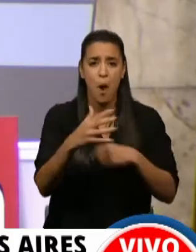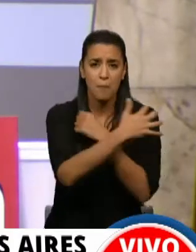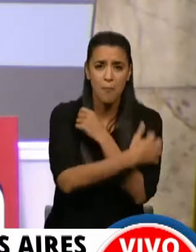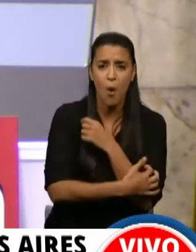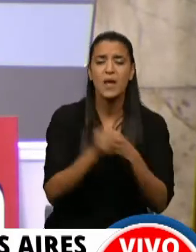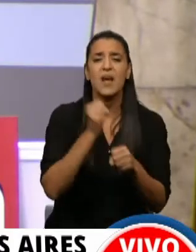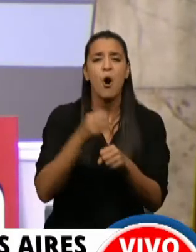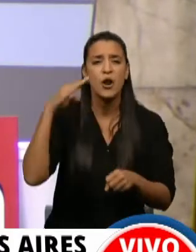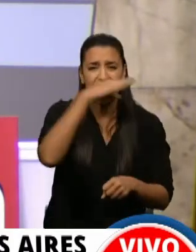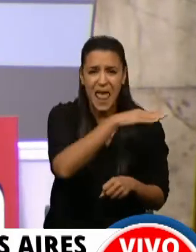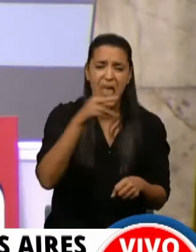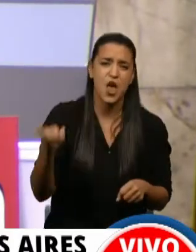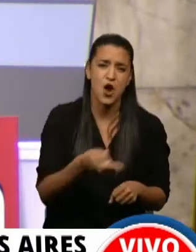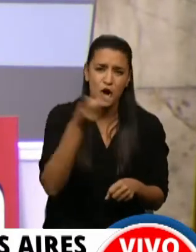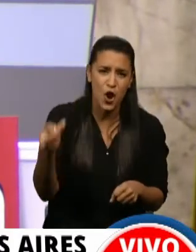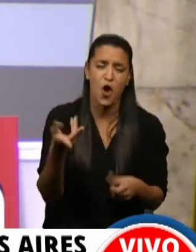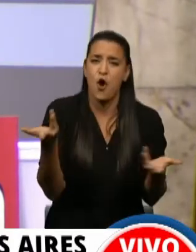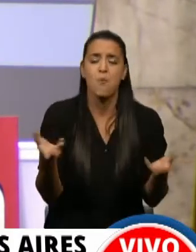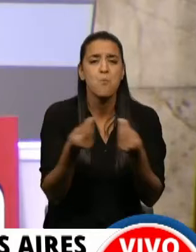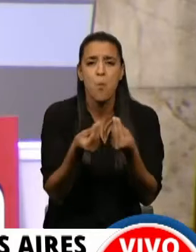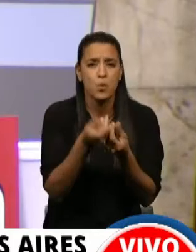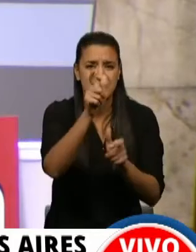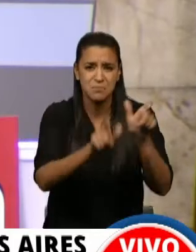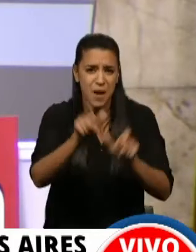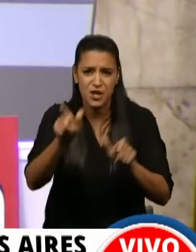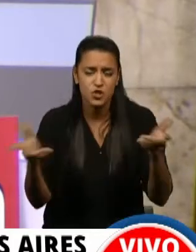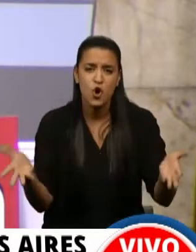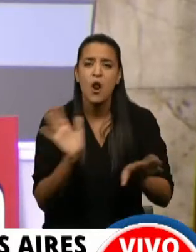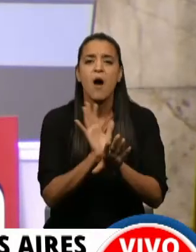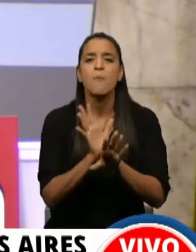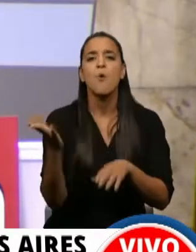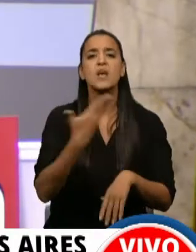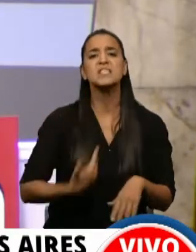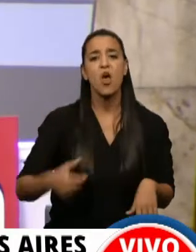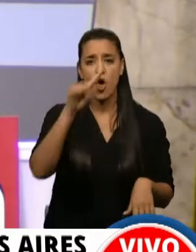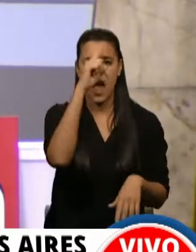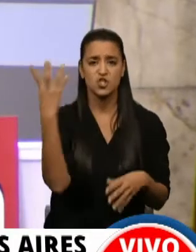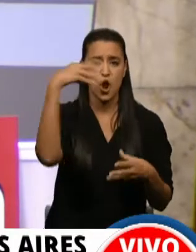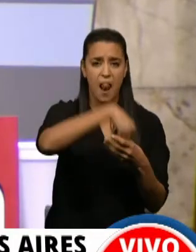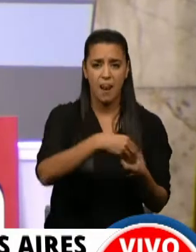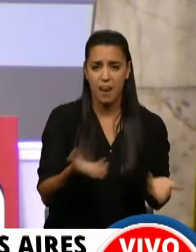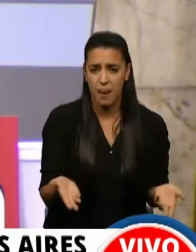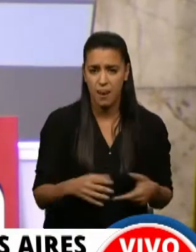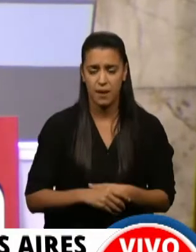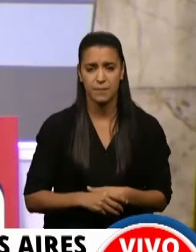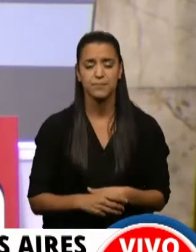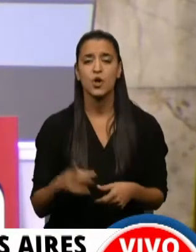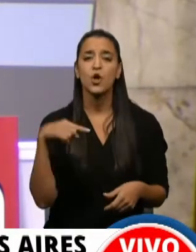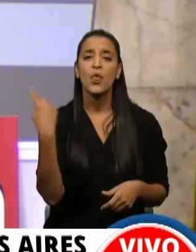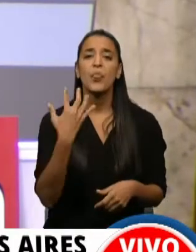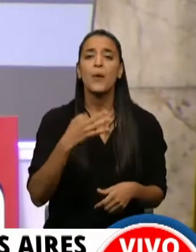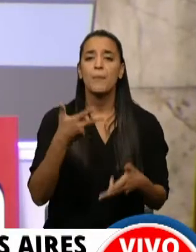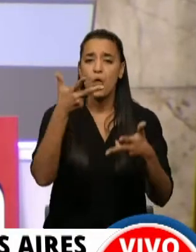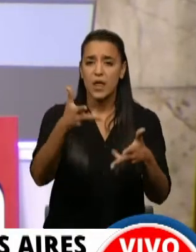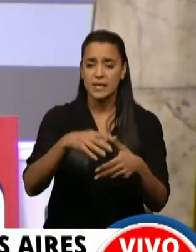trabajan en negro, precarizados, flexibilizados, muchos de ellos como parte del Estado Nacional. Y tenemos que